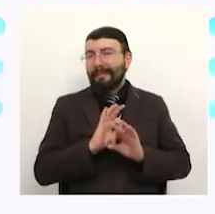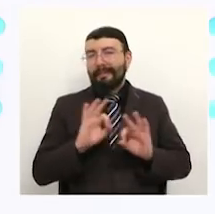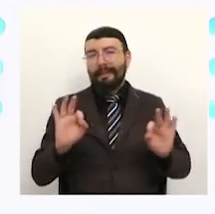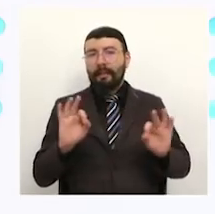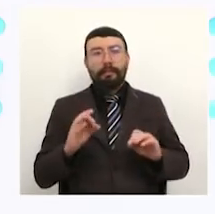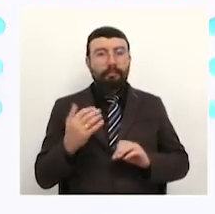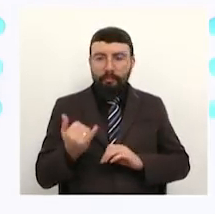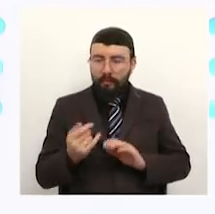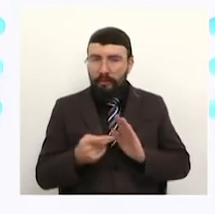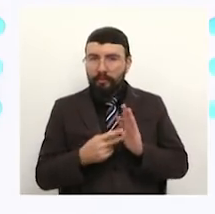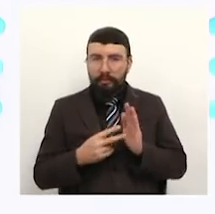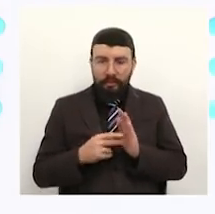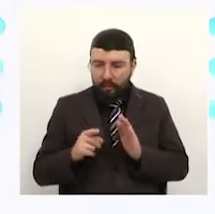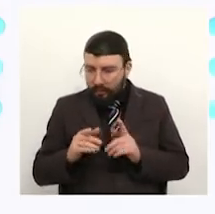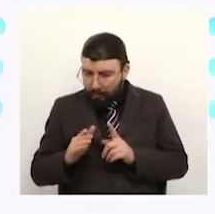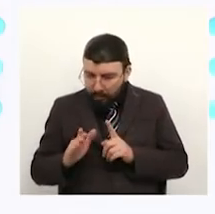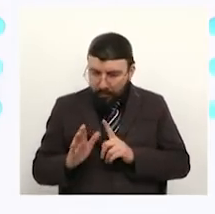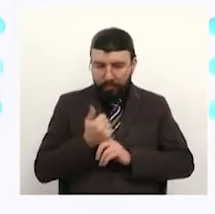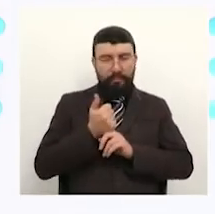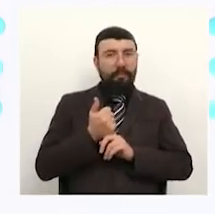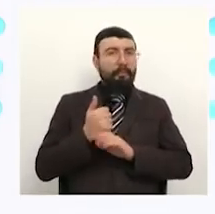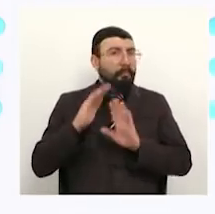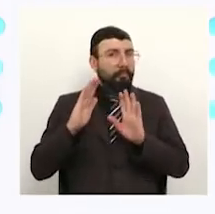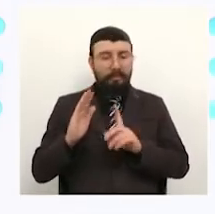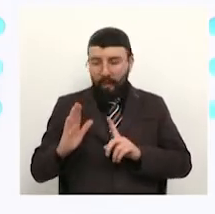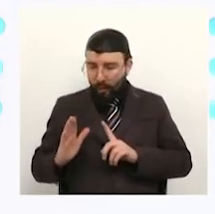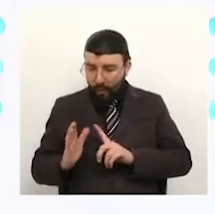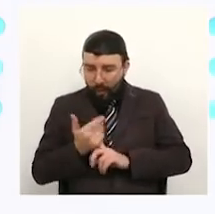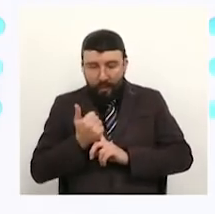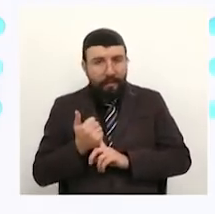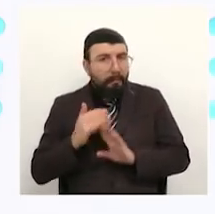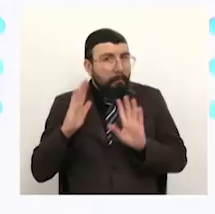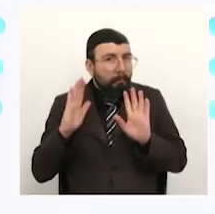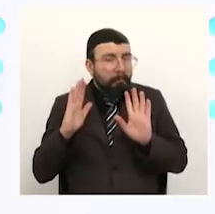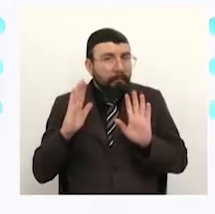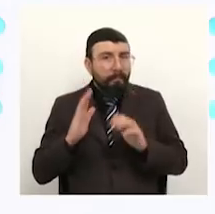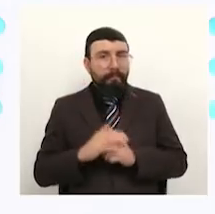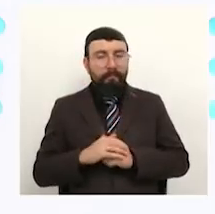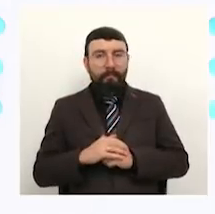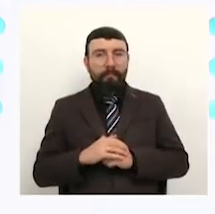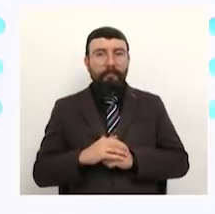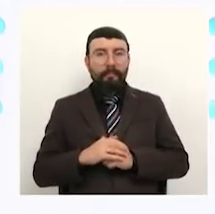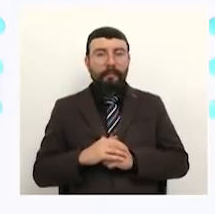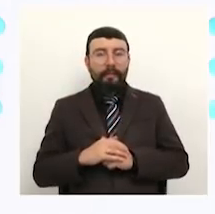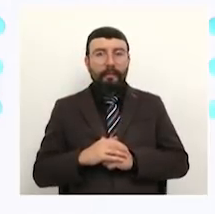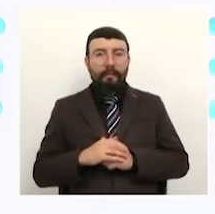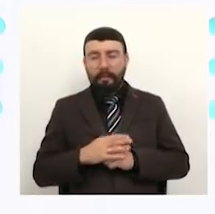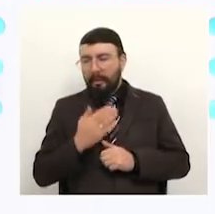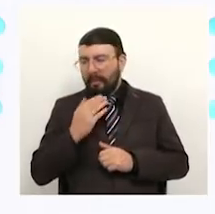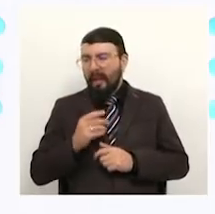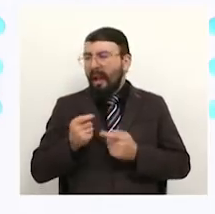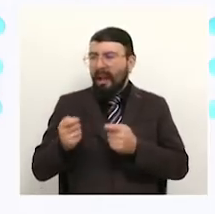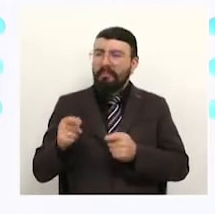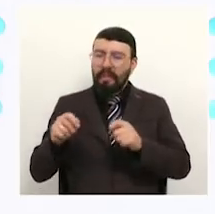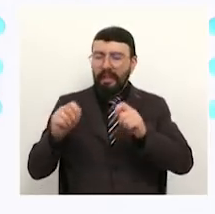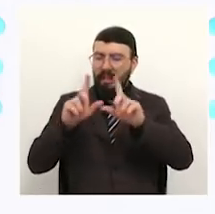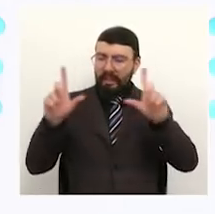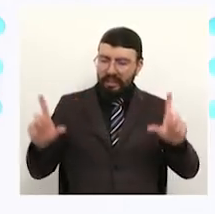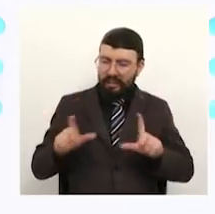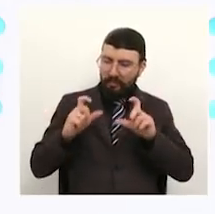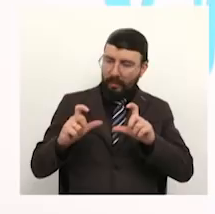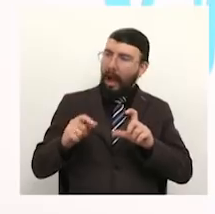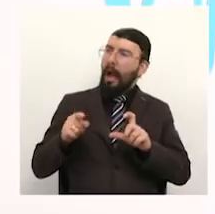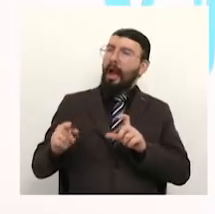medicina un hallazgo incidental es algo que nos encontramos ahí como de porque se hizo un examen pues por cualquier otra cosa